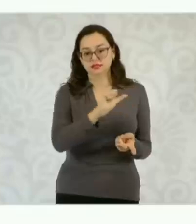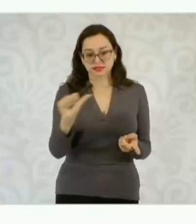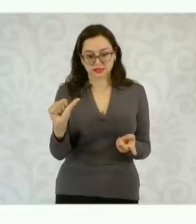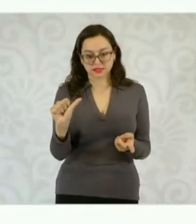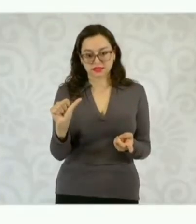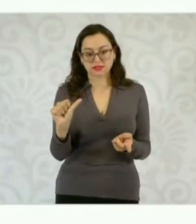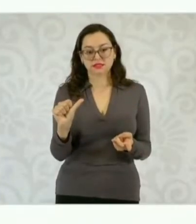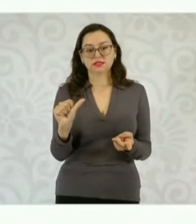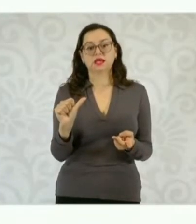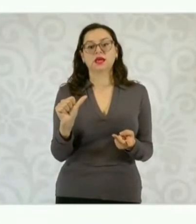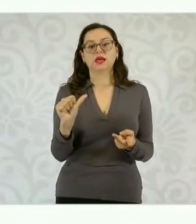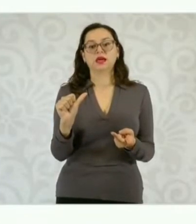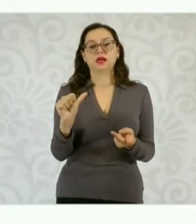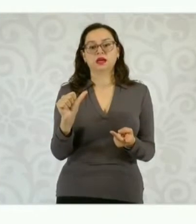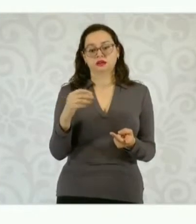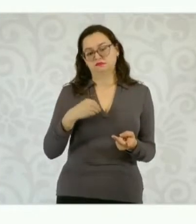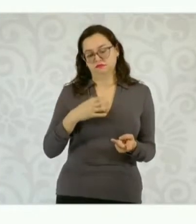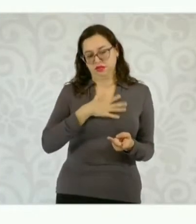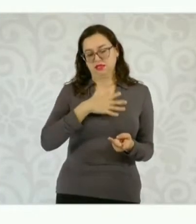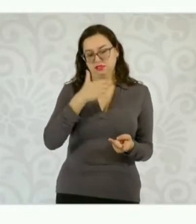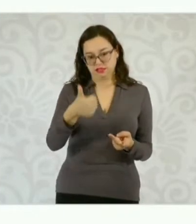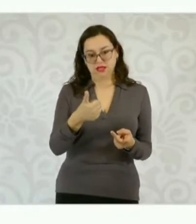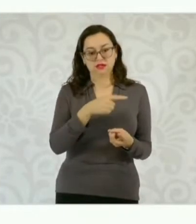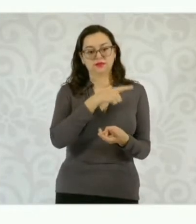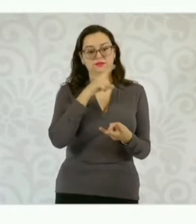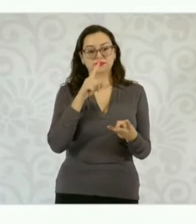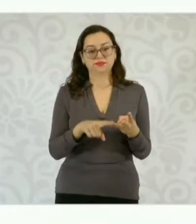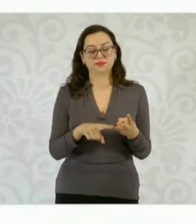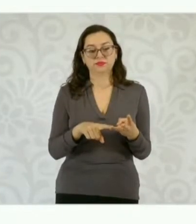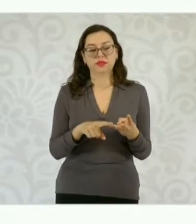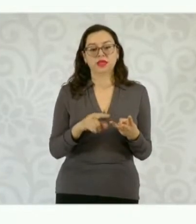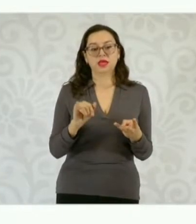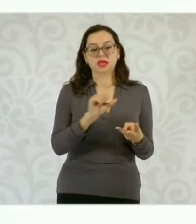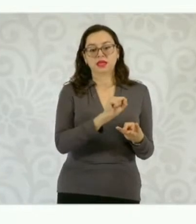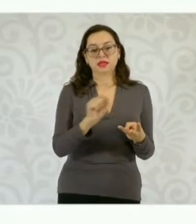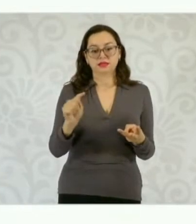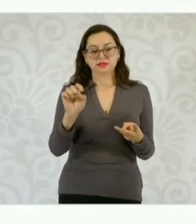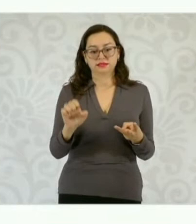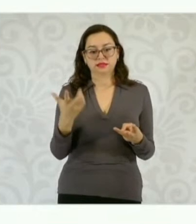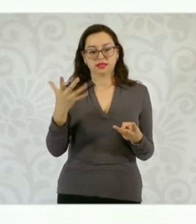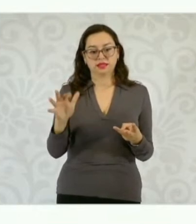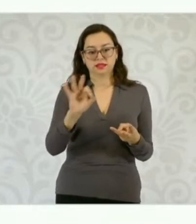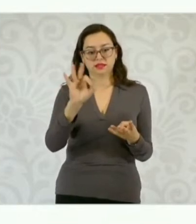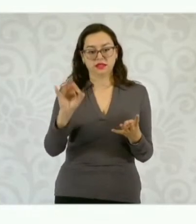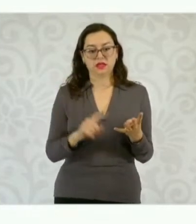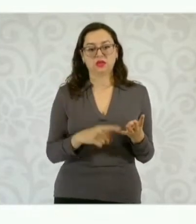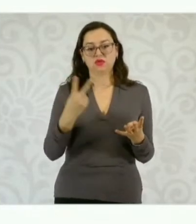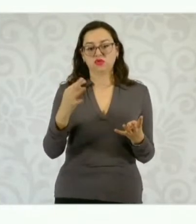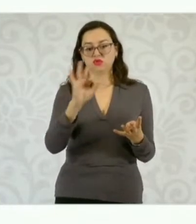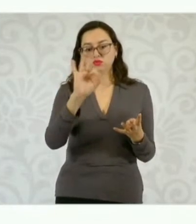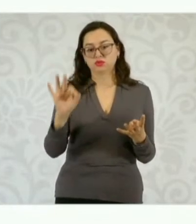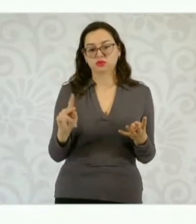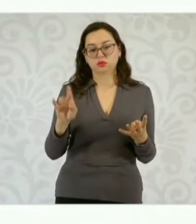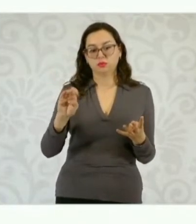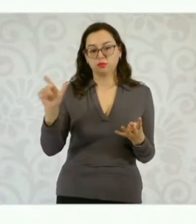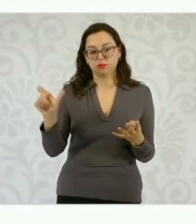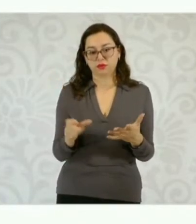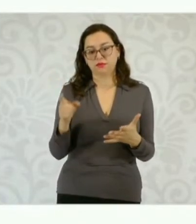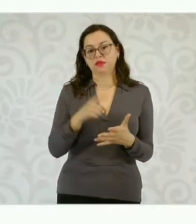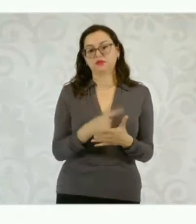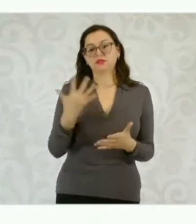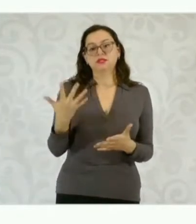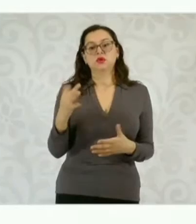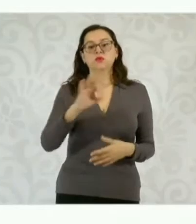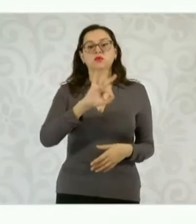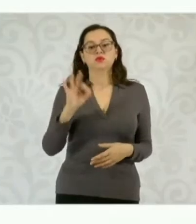institutos, IMSS Bienestar, como los institutos nacionales de salud, el 10% para el ISSSTE, el 2% para Pemex y otras que involucran en